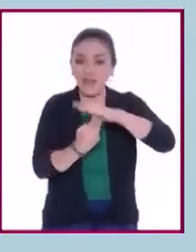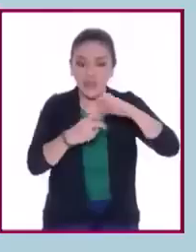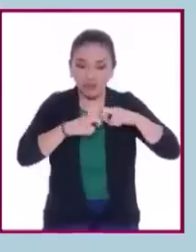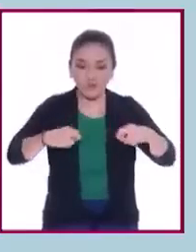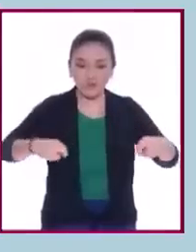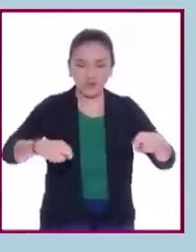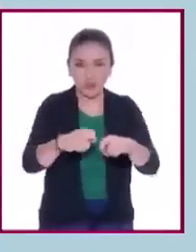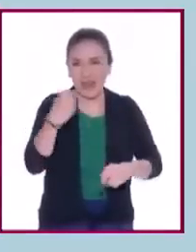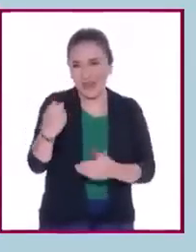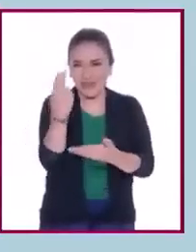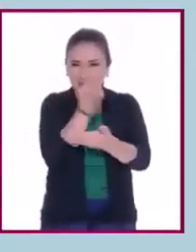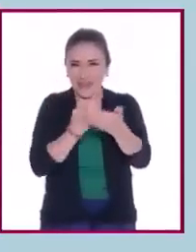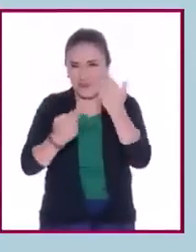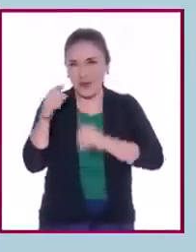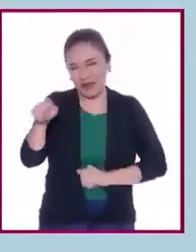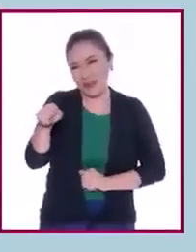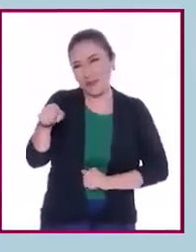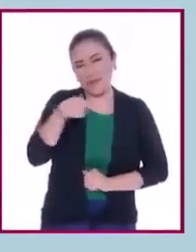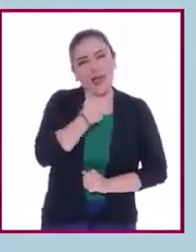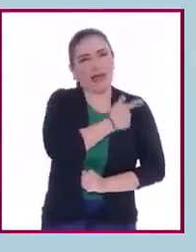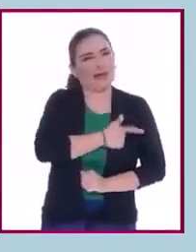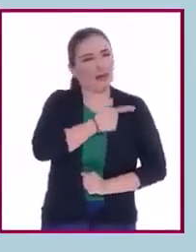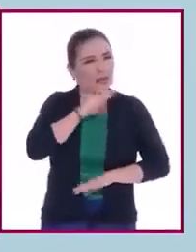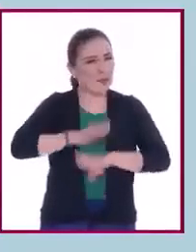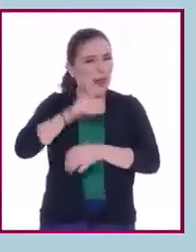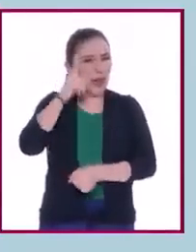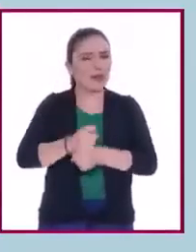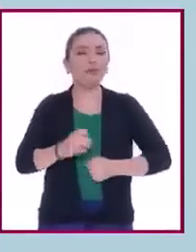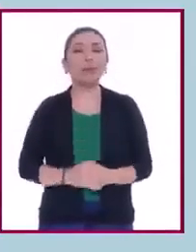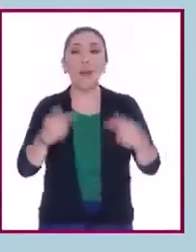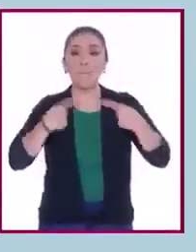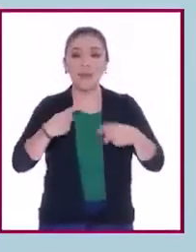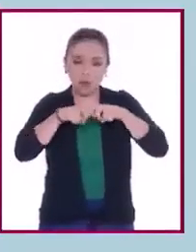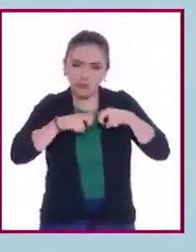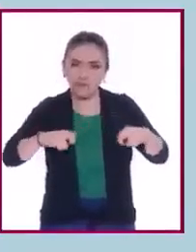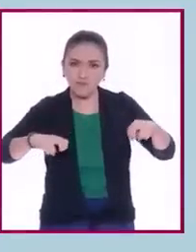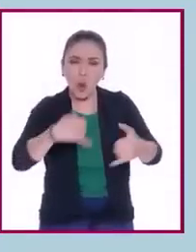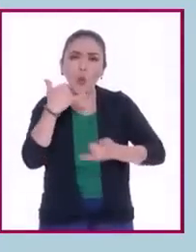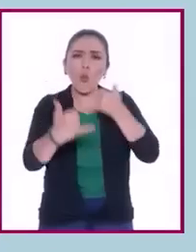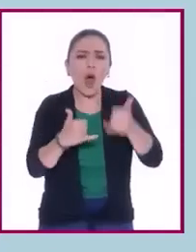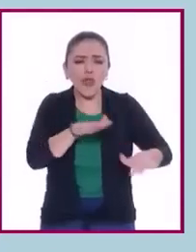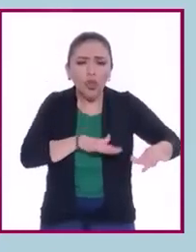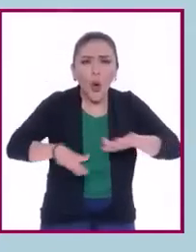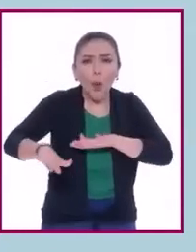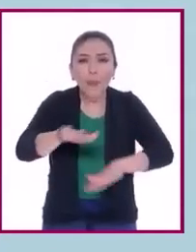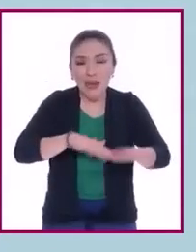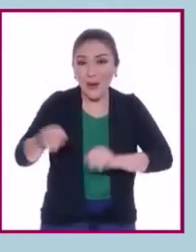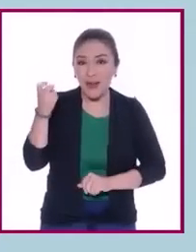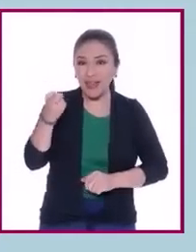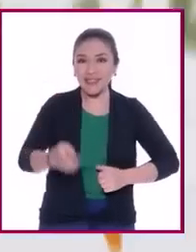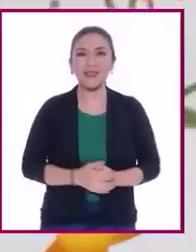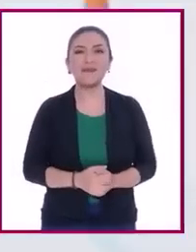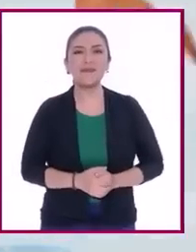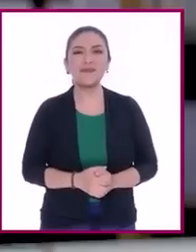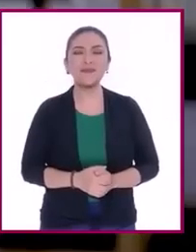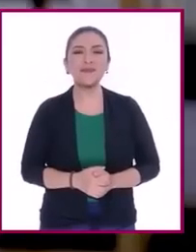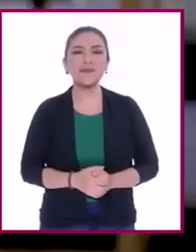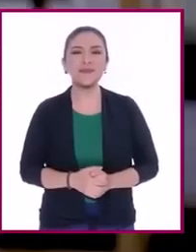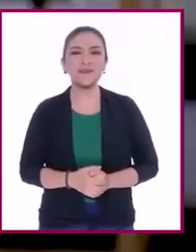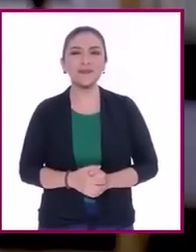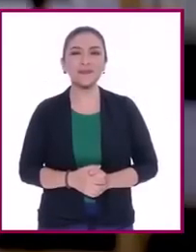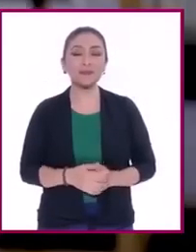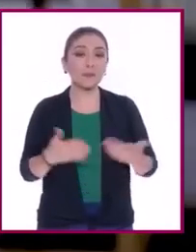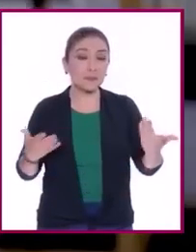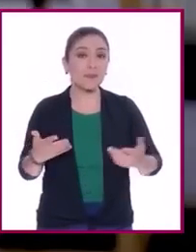es creo que la Ilustración mío ilustración favorita todos están en la mesa y están jugando dominó precisamente entonces